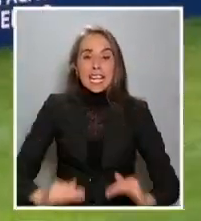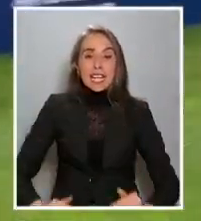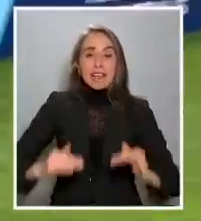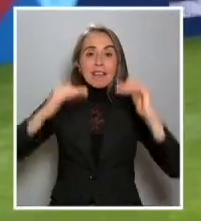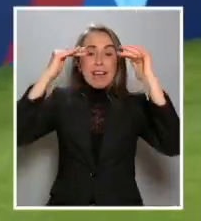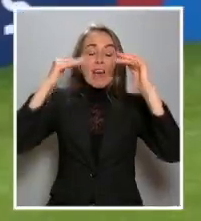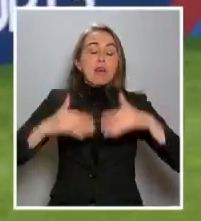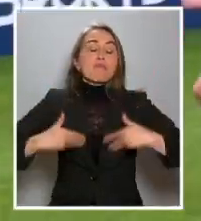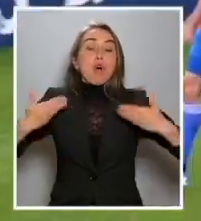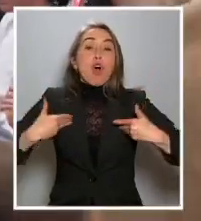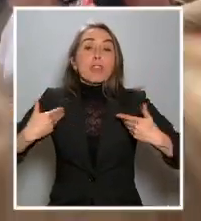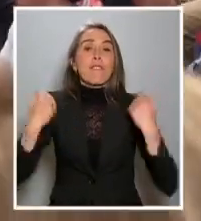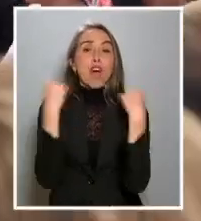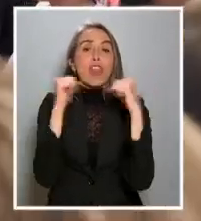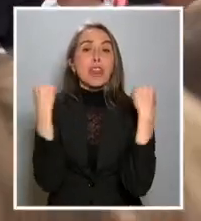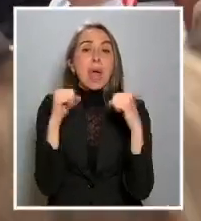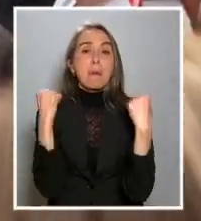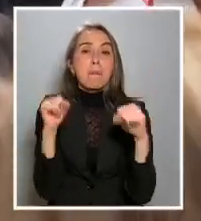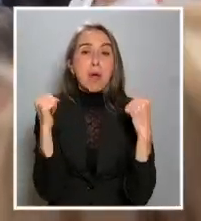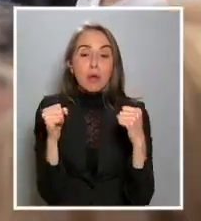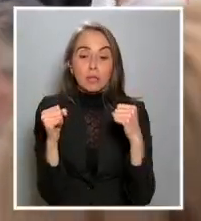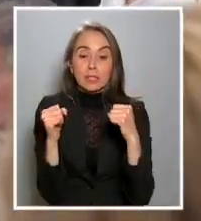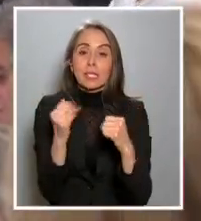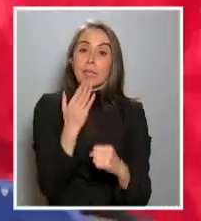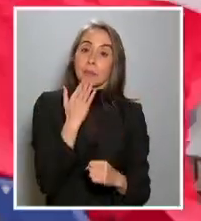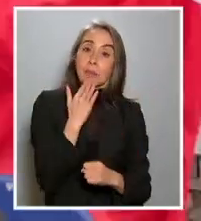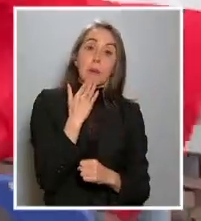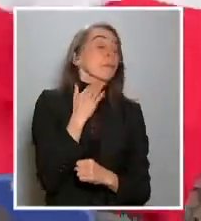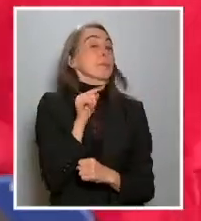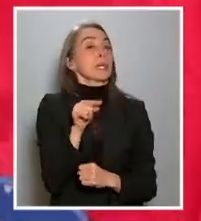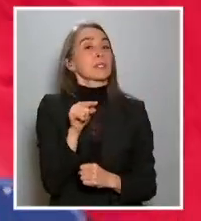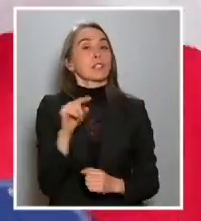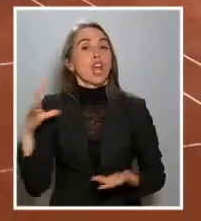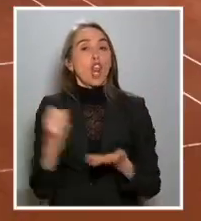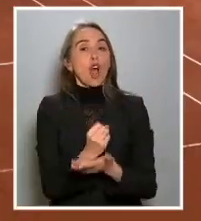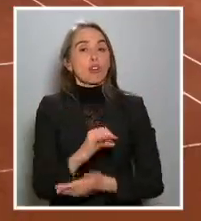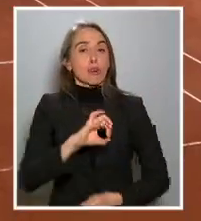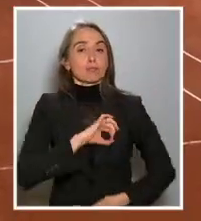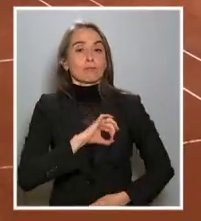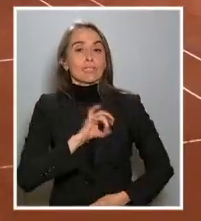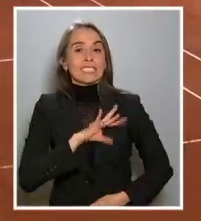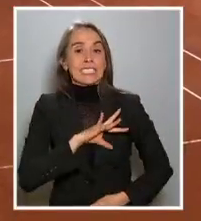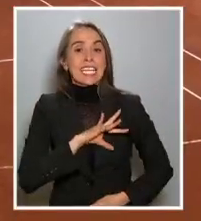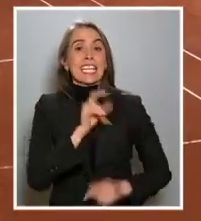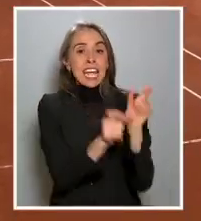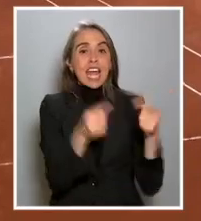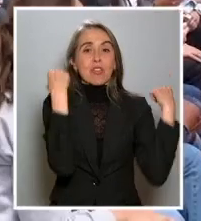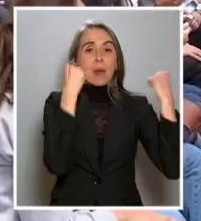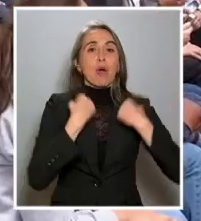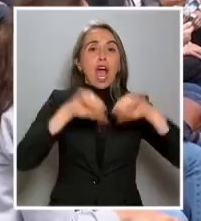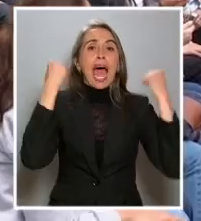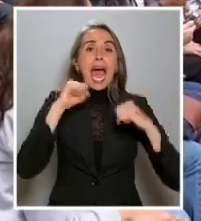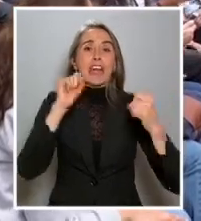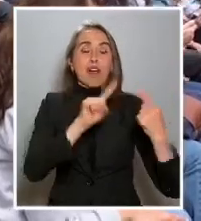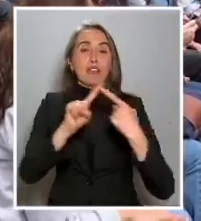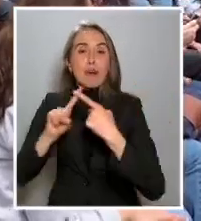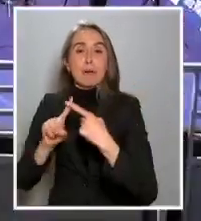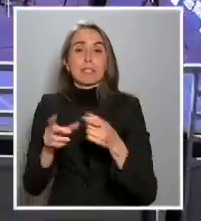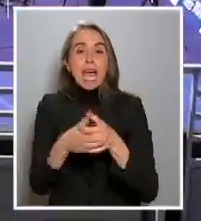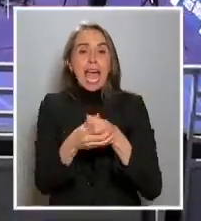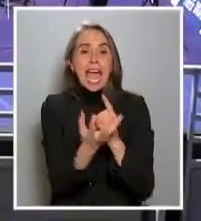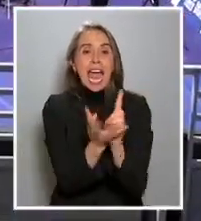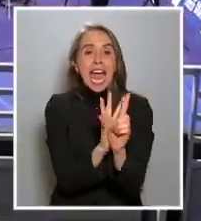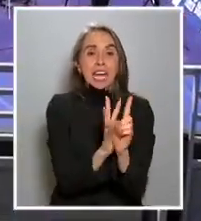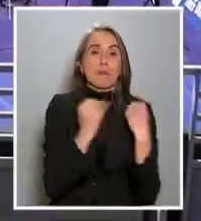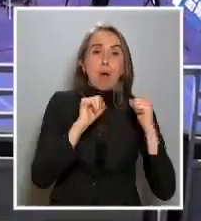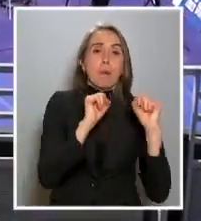con el deporte. También dejaron en alto el nombre de Chile, por cierto, los deportistas, sus equipos